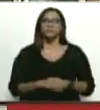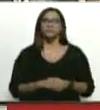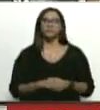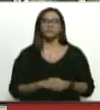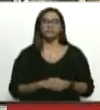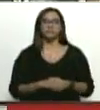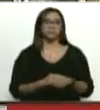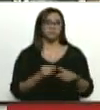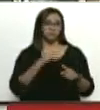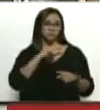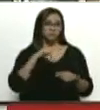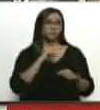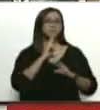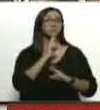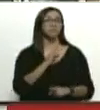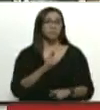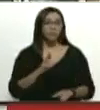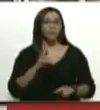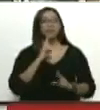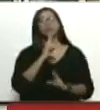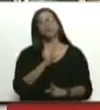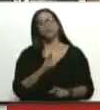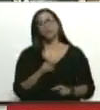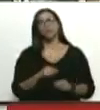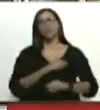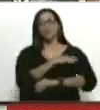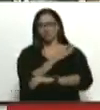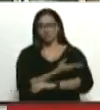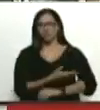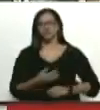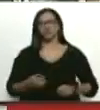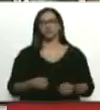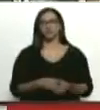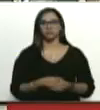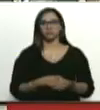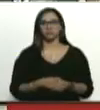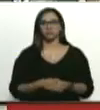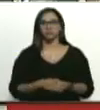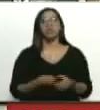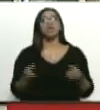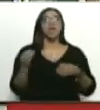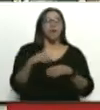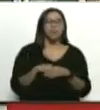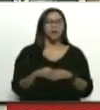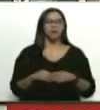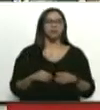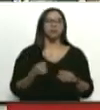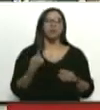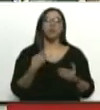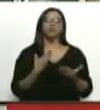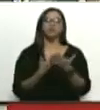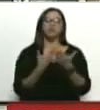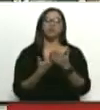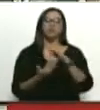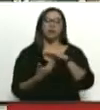Y cuando nosotros respondimos, le respondimos con fuerza, pues. Y además con